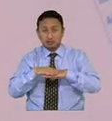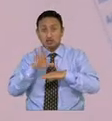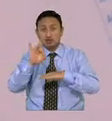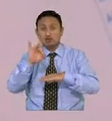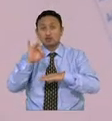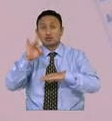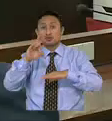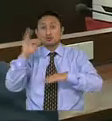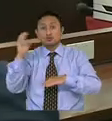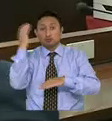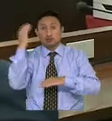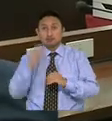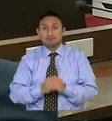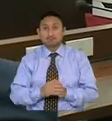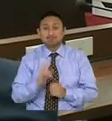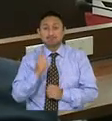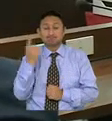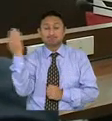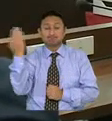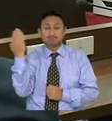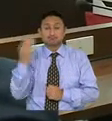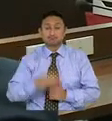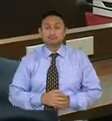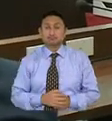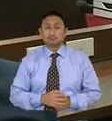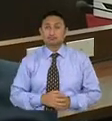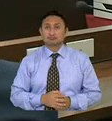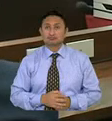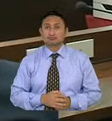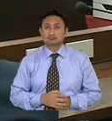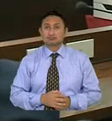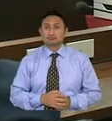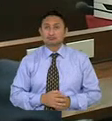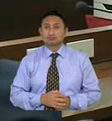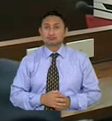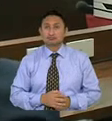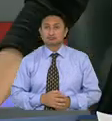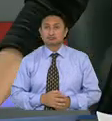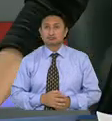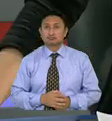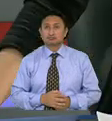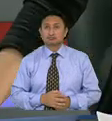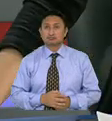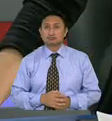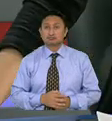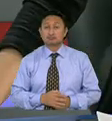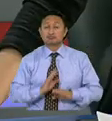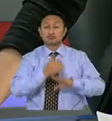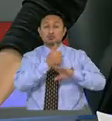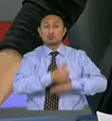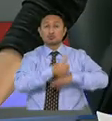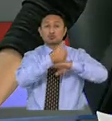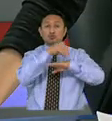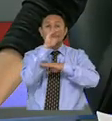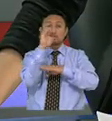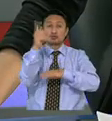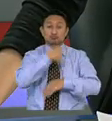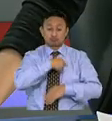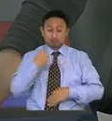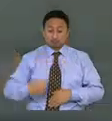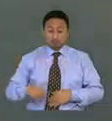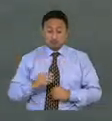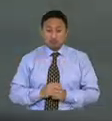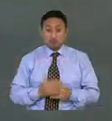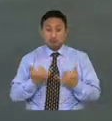año de educación y primero de bachillerato, informó Mauricio Sánchez. Autoridades de Ecuador y China mantuvieron